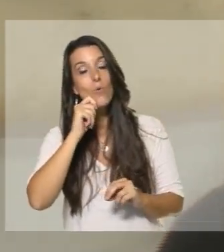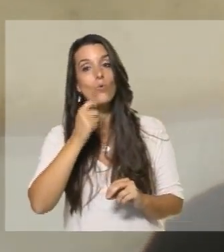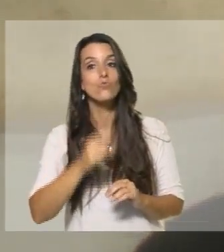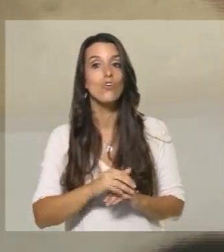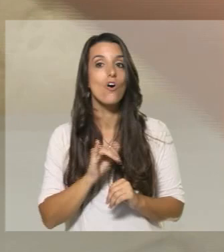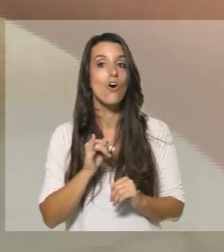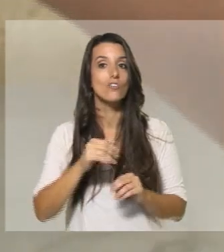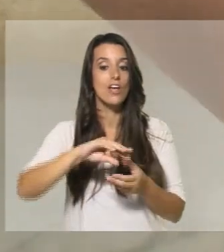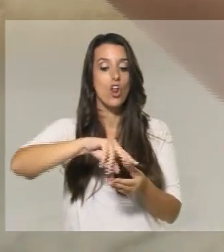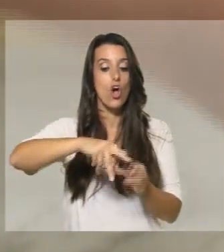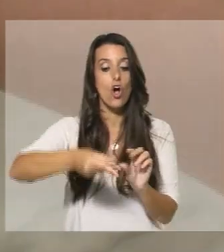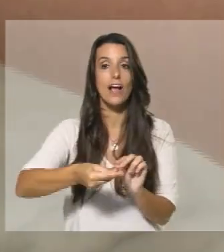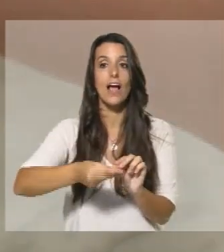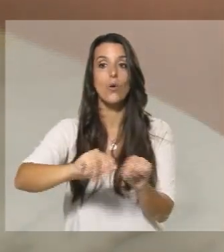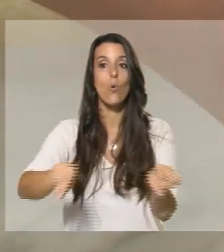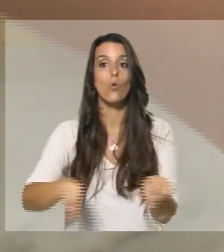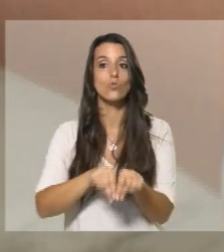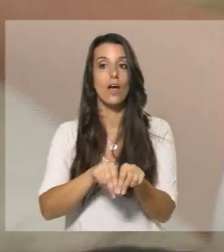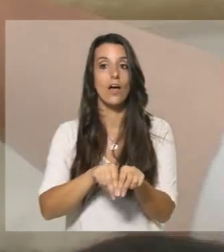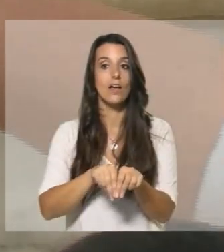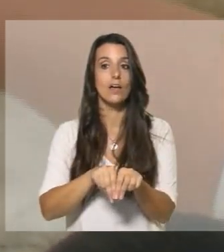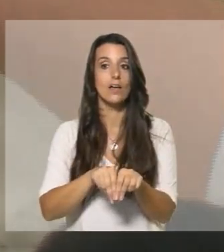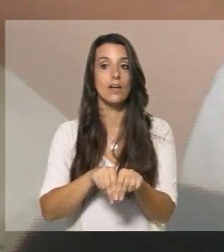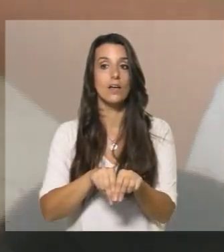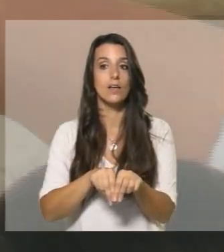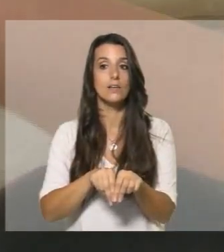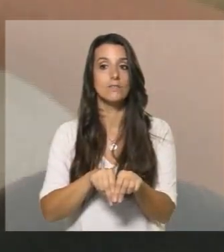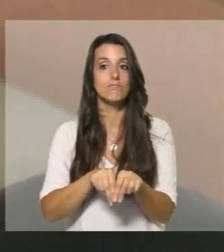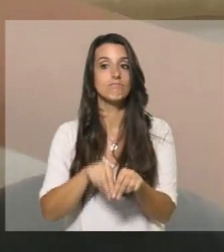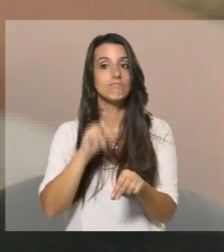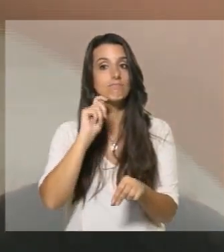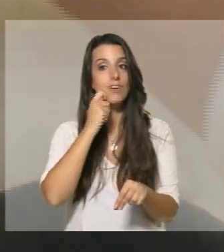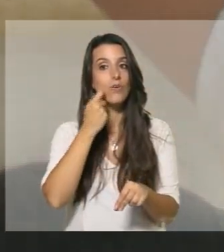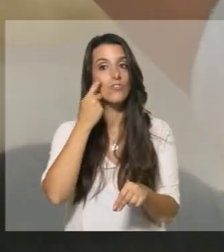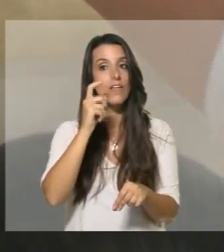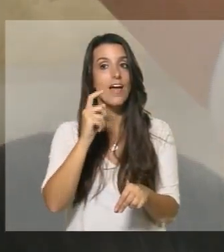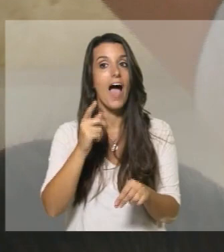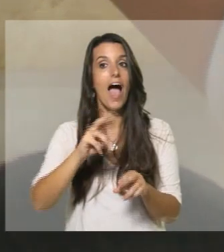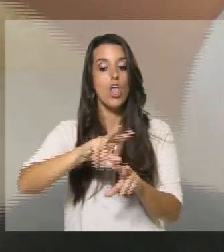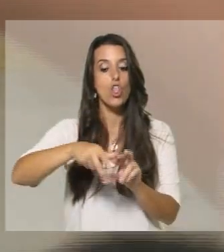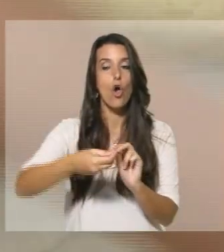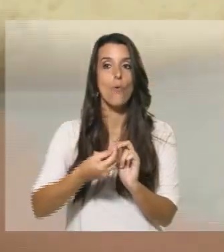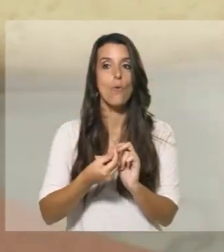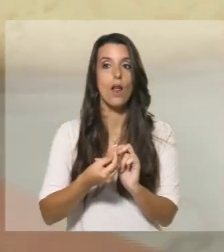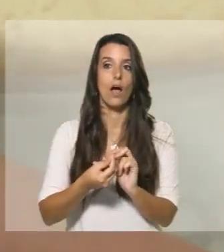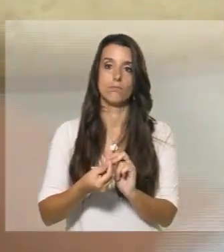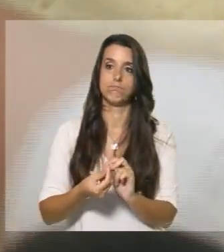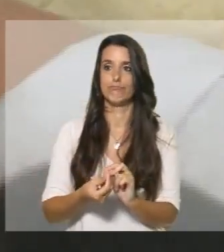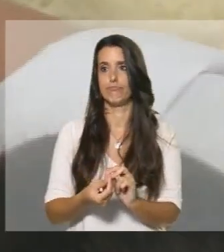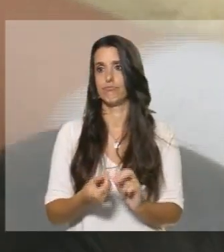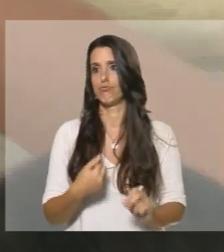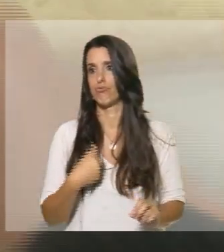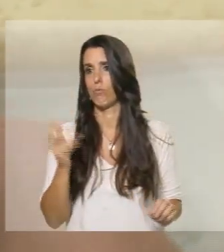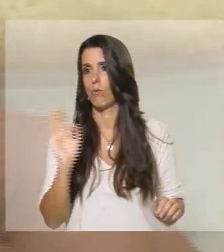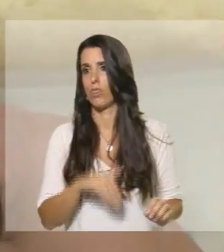lo juntás. Claro. A ver. Hacen el enrosquecito. Y le pones en la puntita. Ah, lo doblás. Ah, bueno, yo no hago. Como una